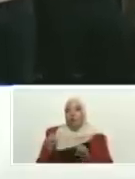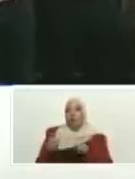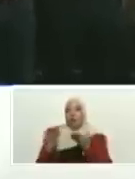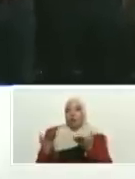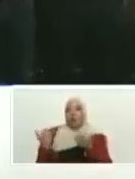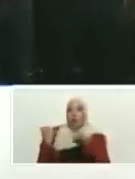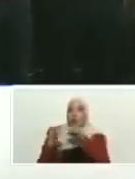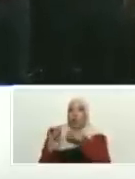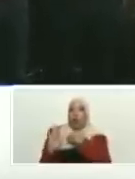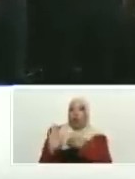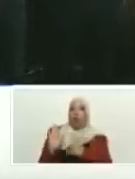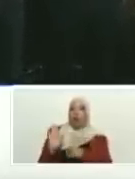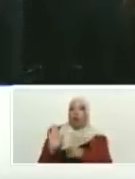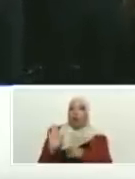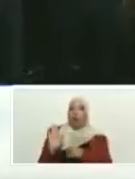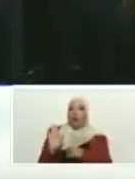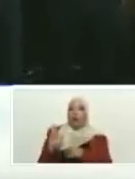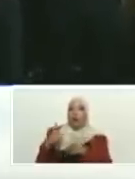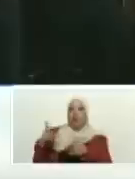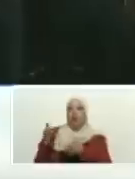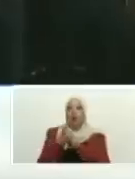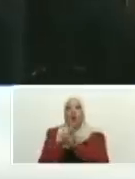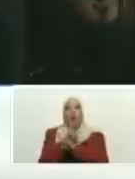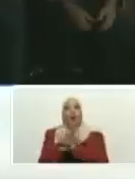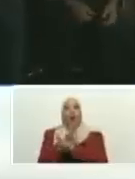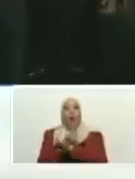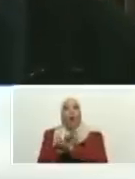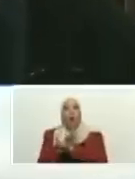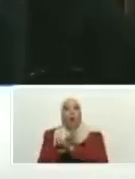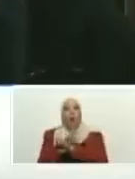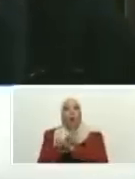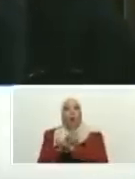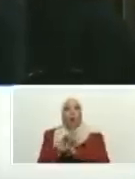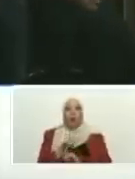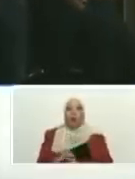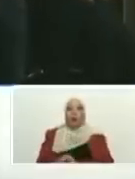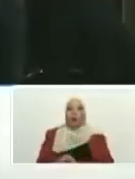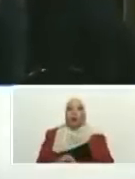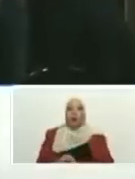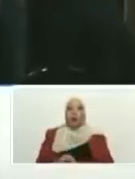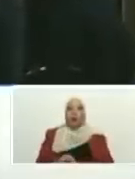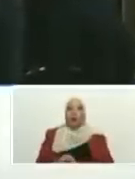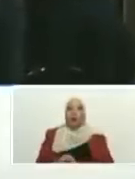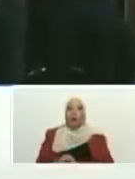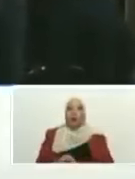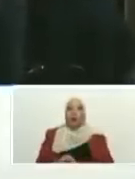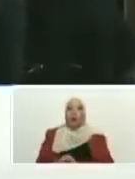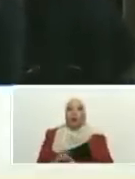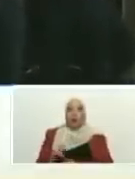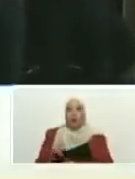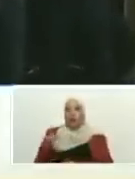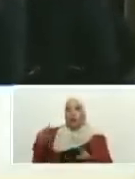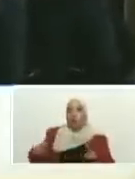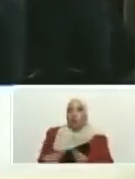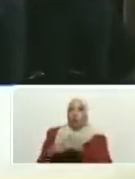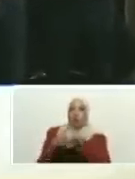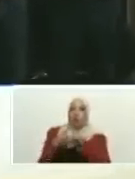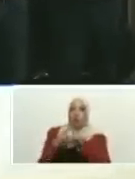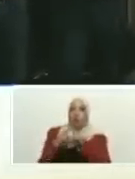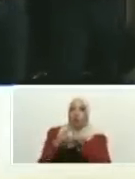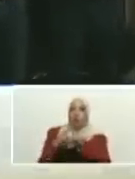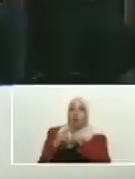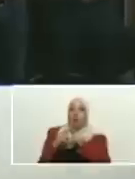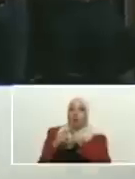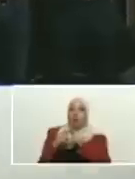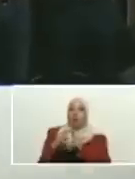la envié, para que vayas para el juego. Ah, y nos vemos allá. Nos vemos